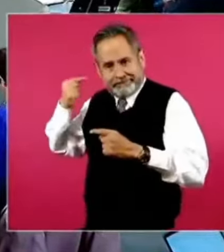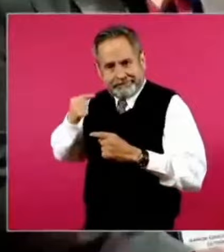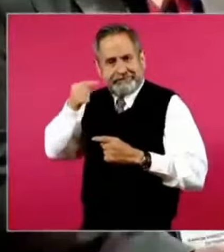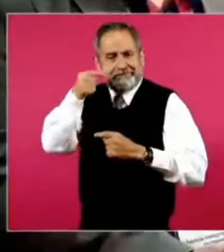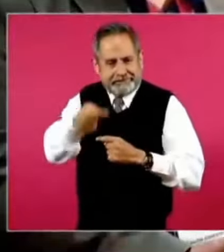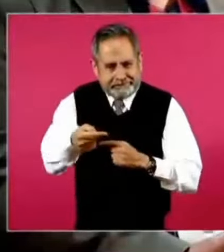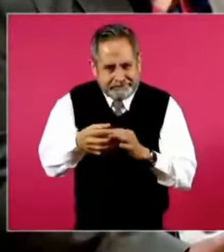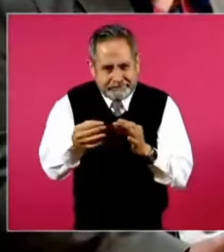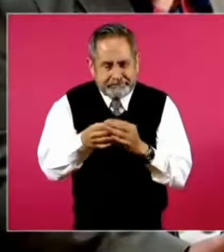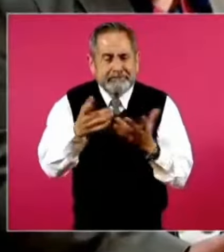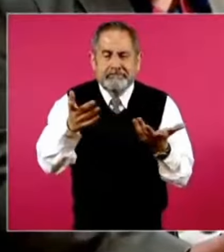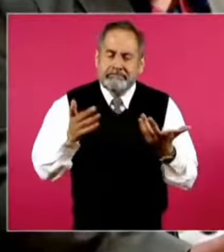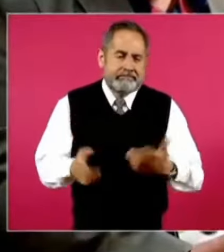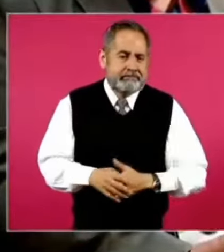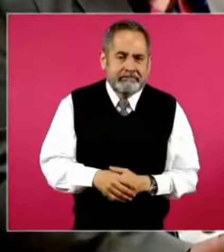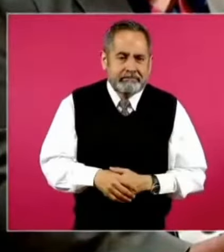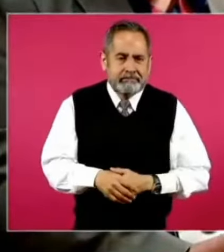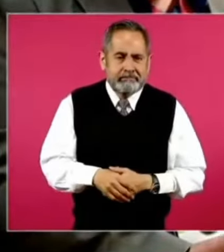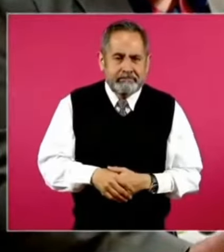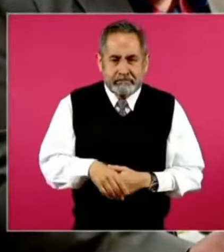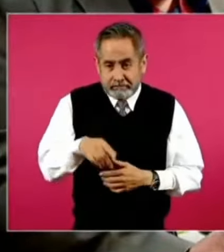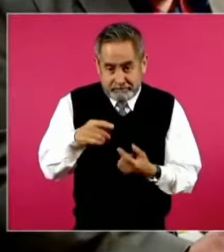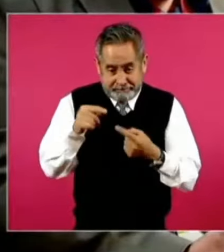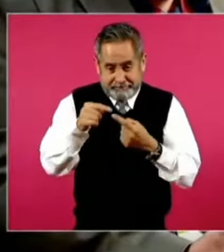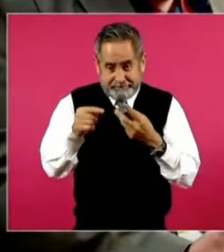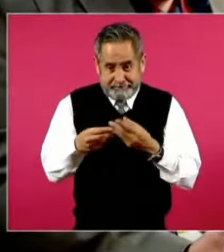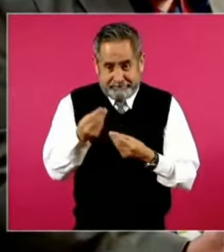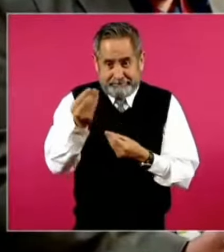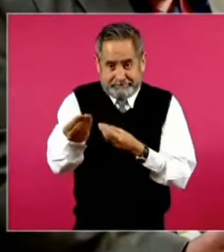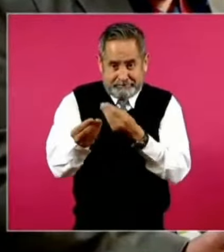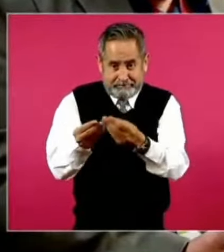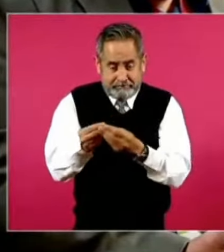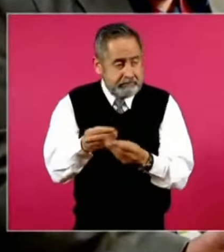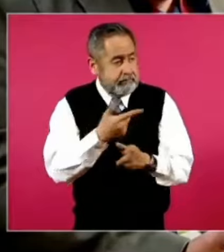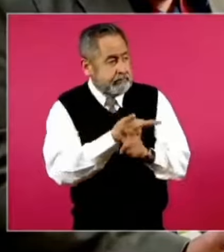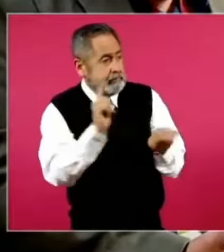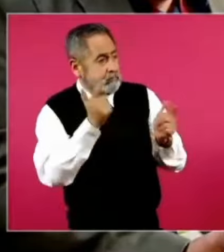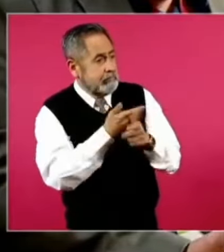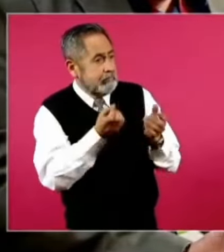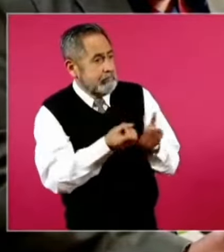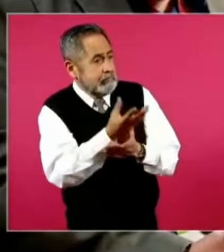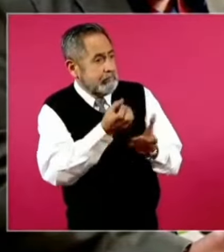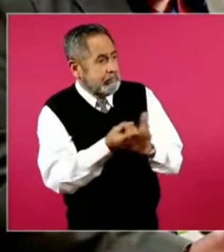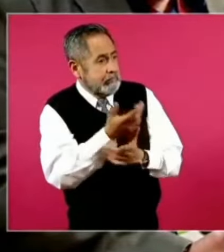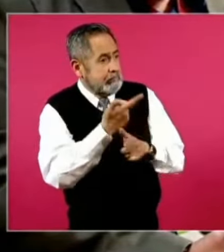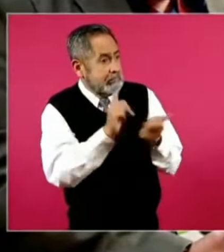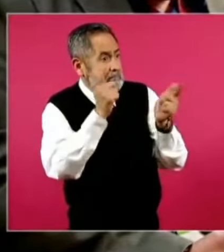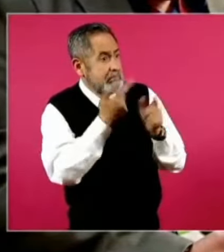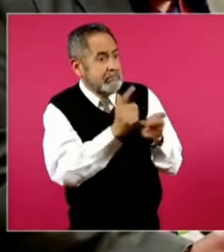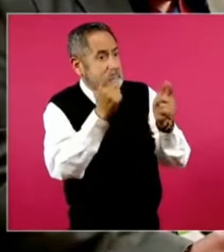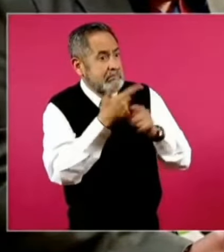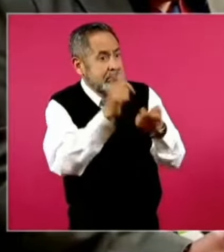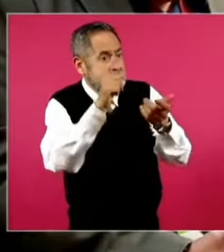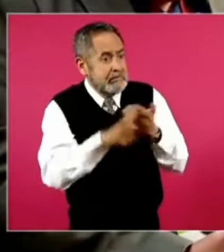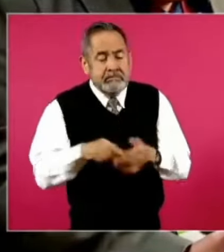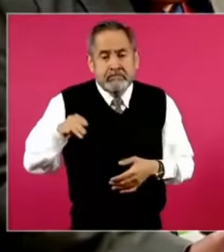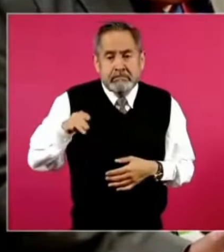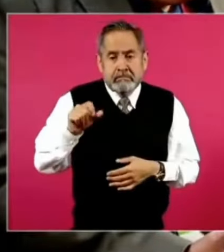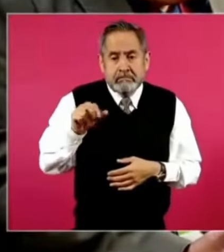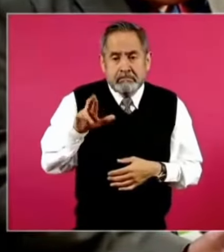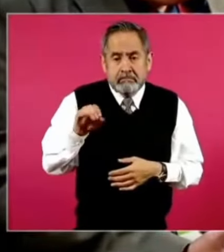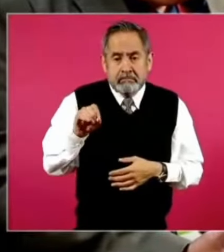todos los casos que ya están libres, incluyendo este último de Mario Marín,